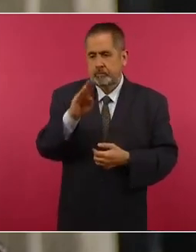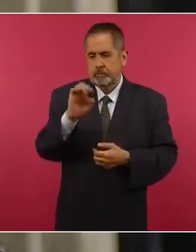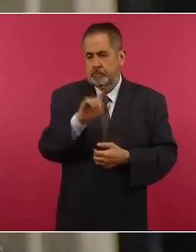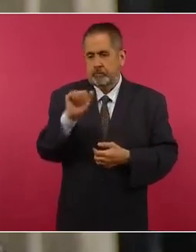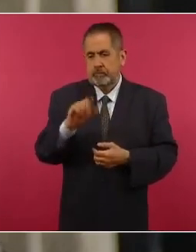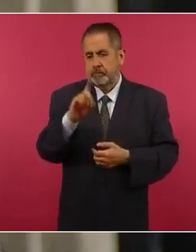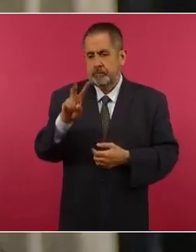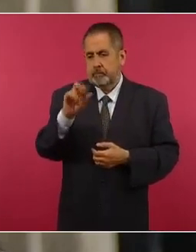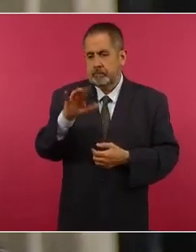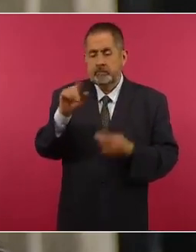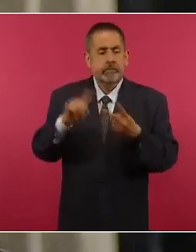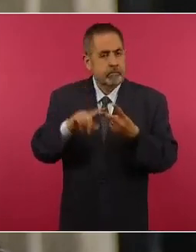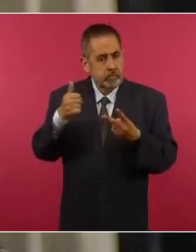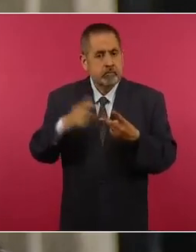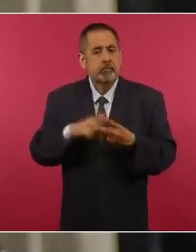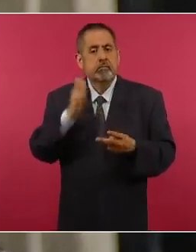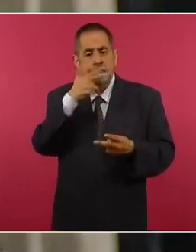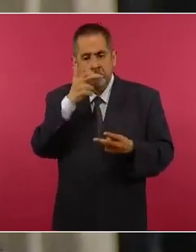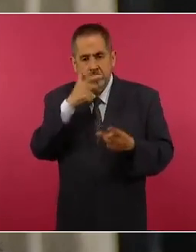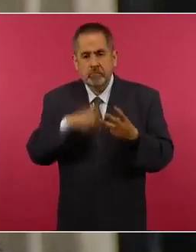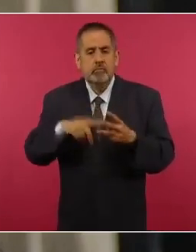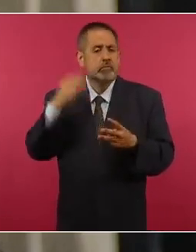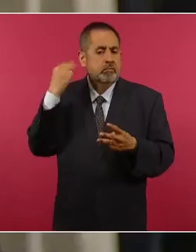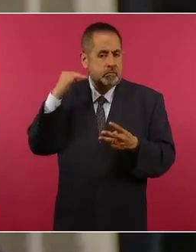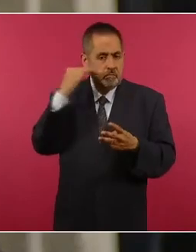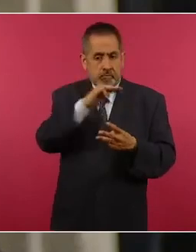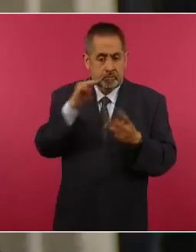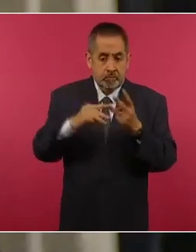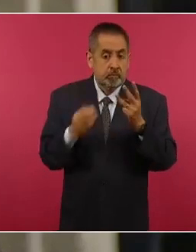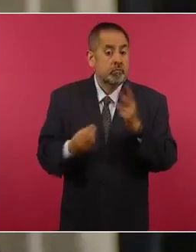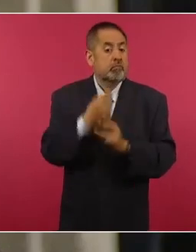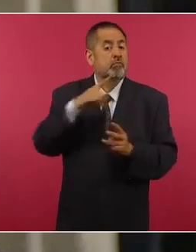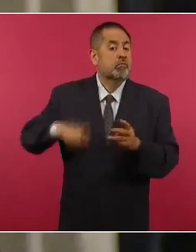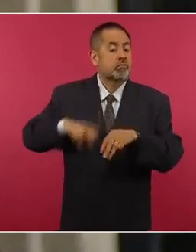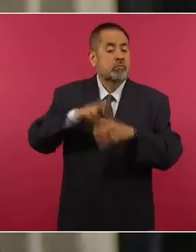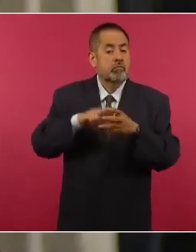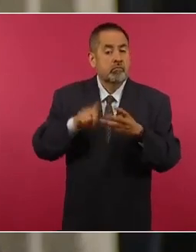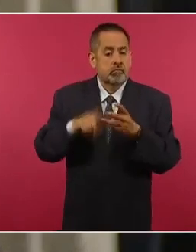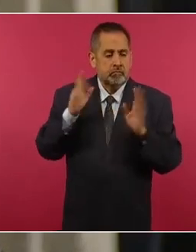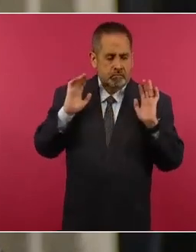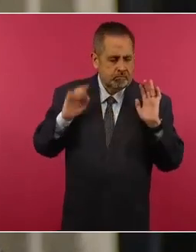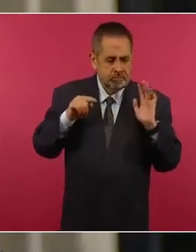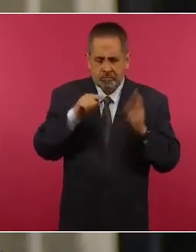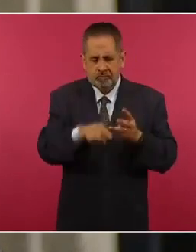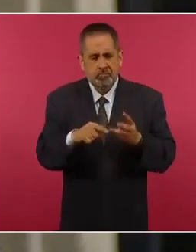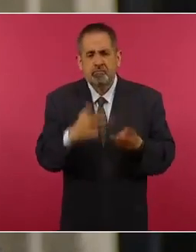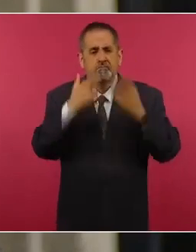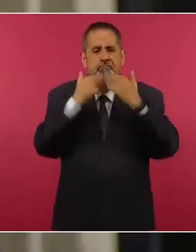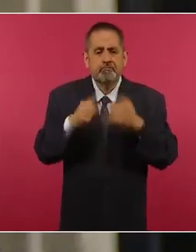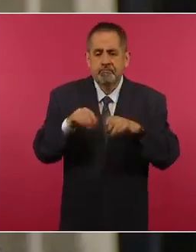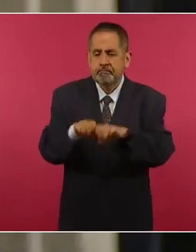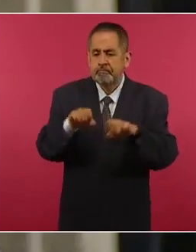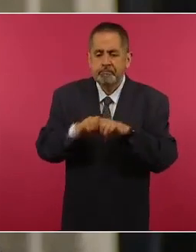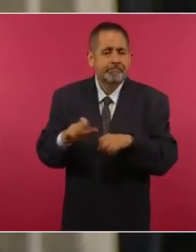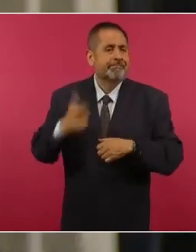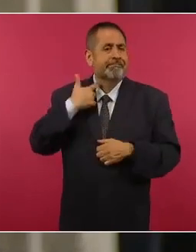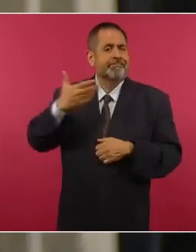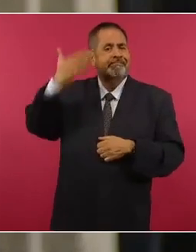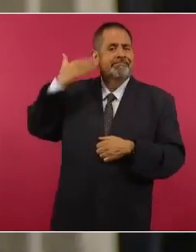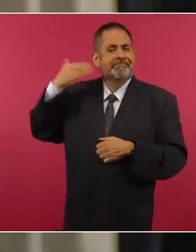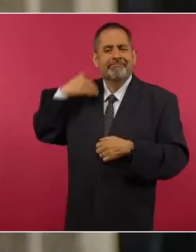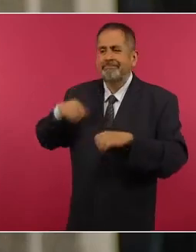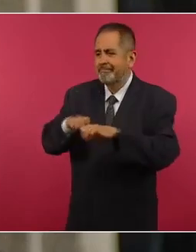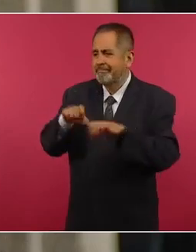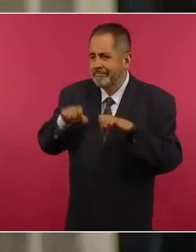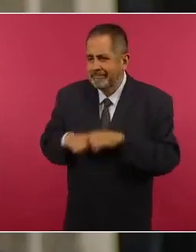otro similar de Chihuahua y Michoacán, que el nuevo gobernador de Michoacán reconoce que no sirve el equipo que compró el anterior gobernador.